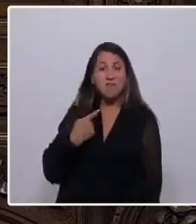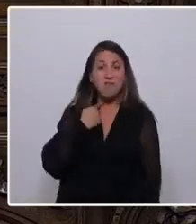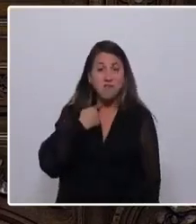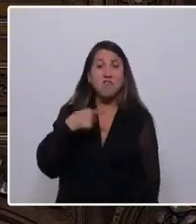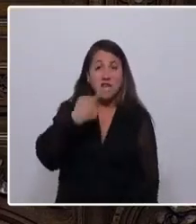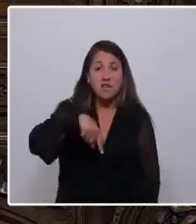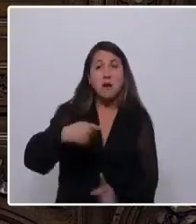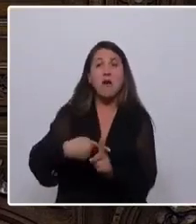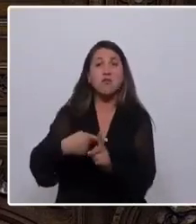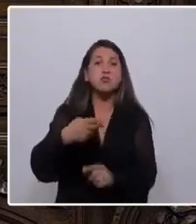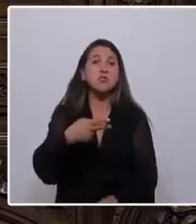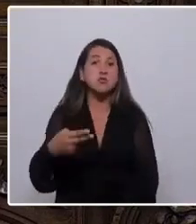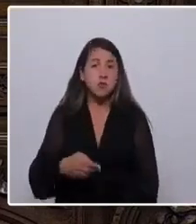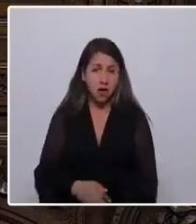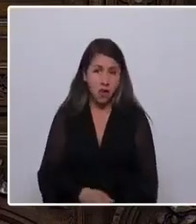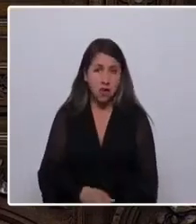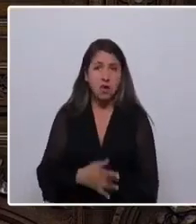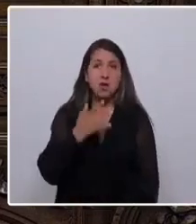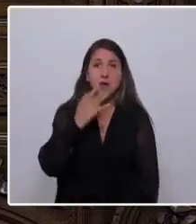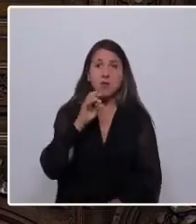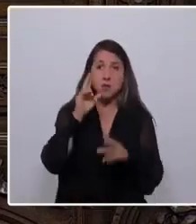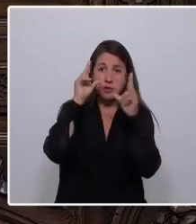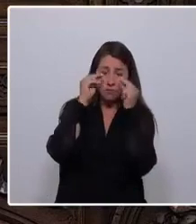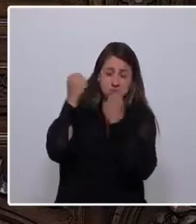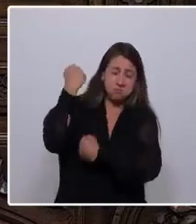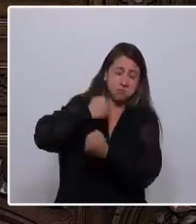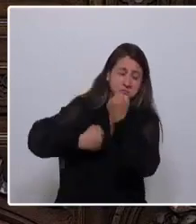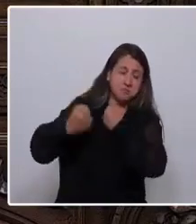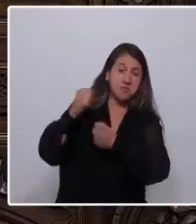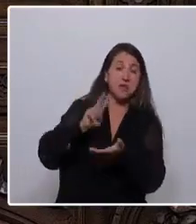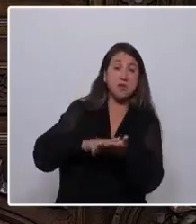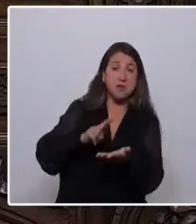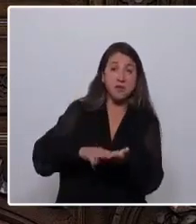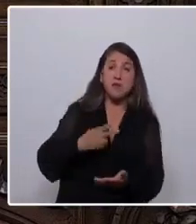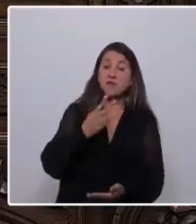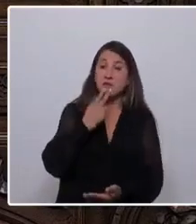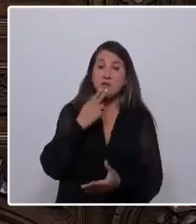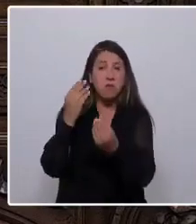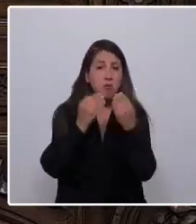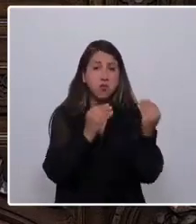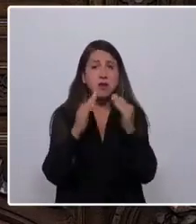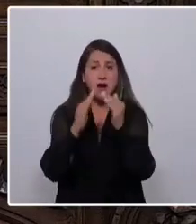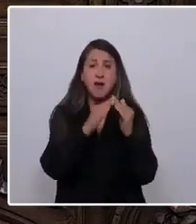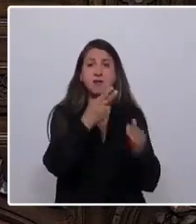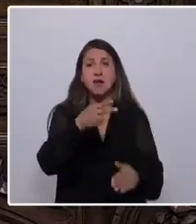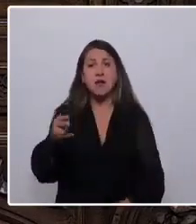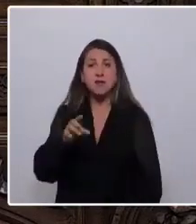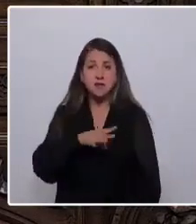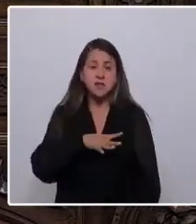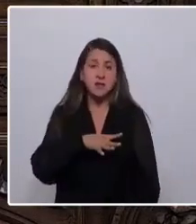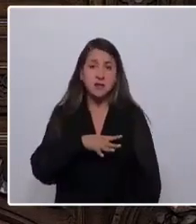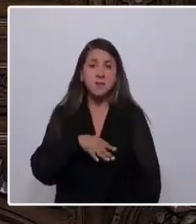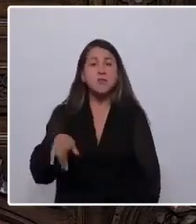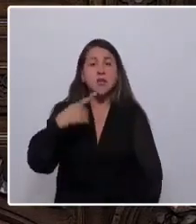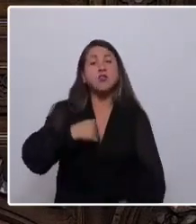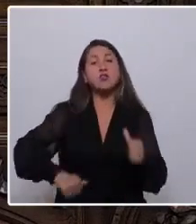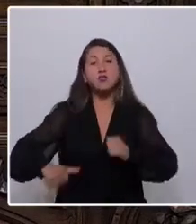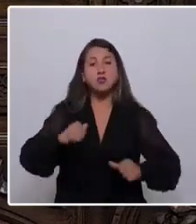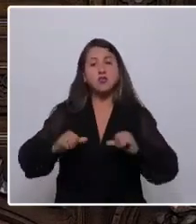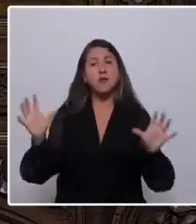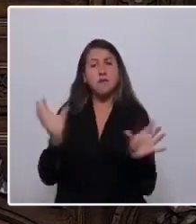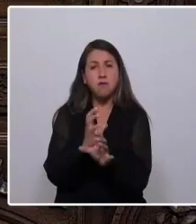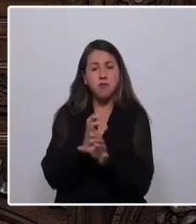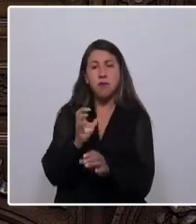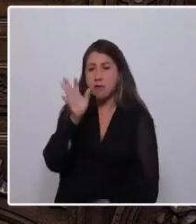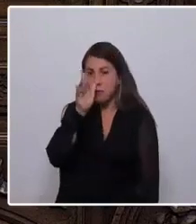abuso sexual, por cerrar los ojos ante la cruda realidad que viven miles de hogares en Chile, a quienes sufren bullying por